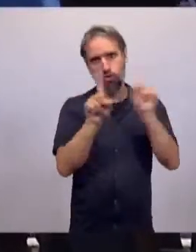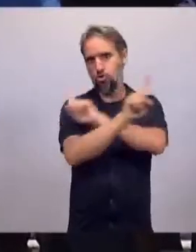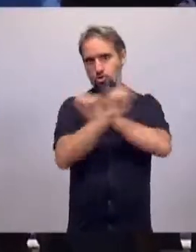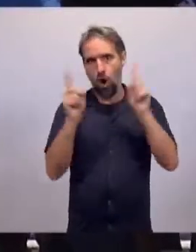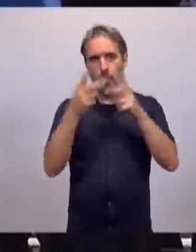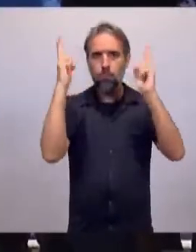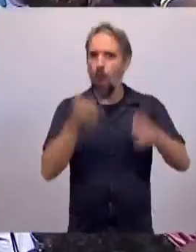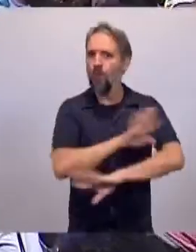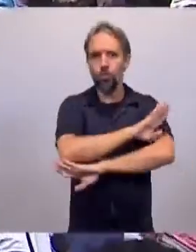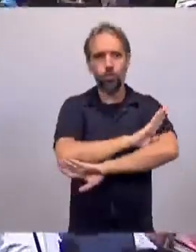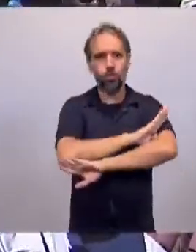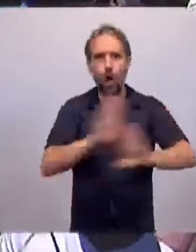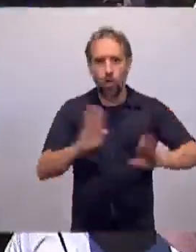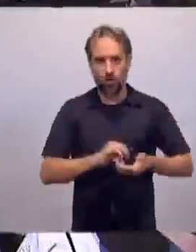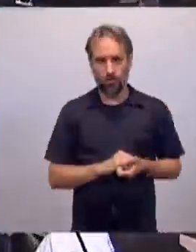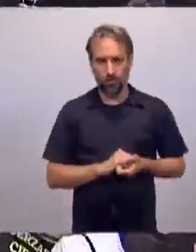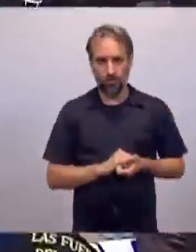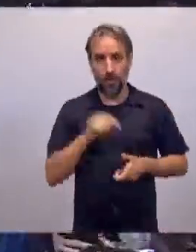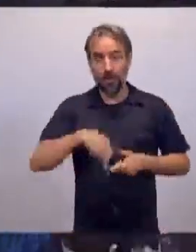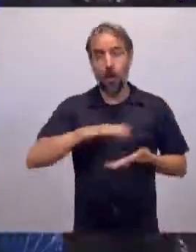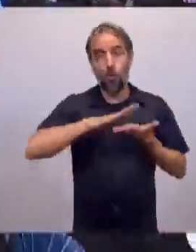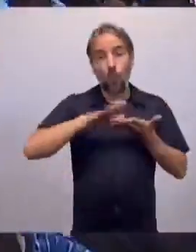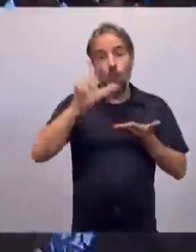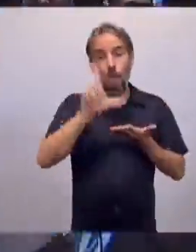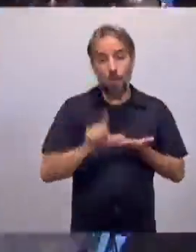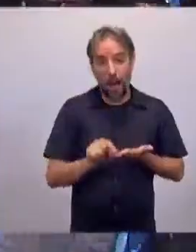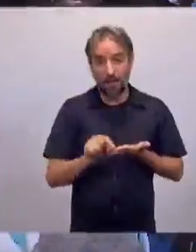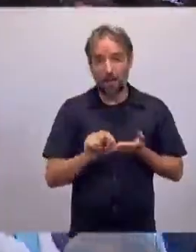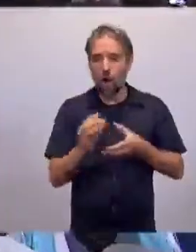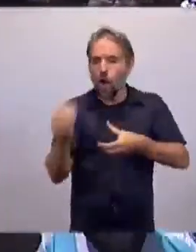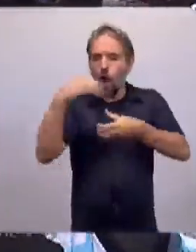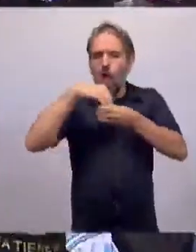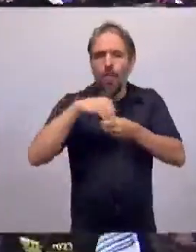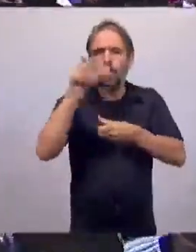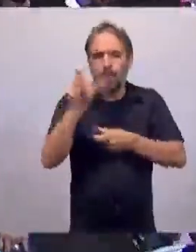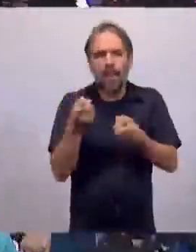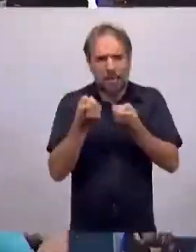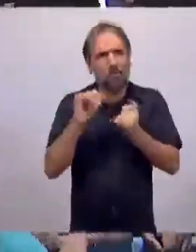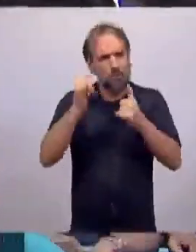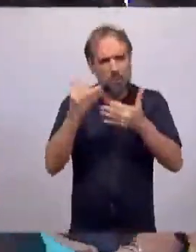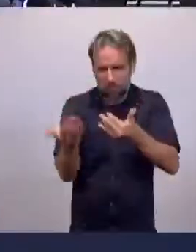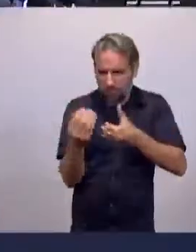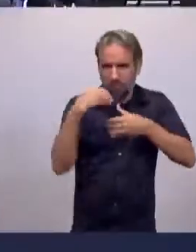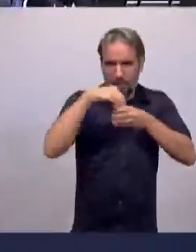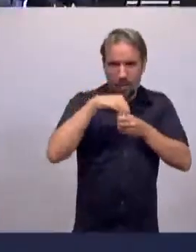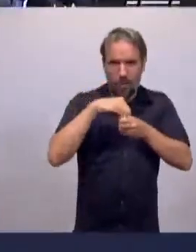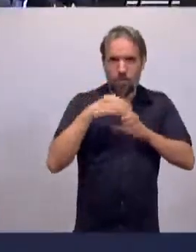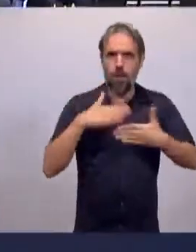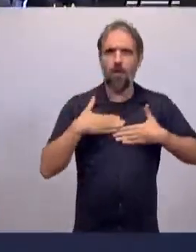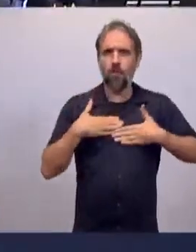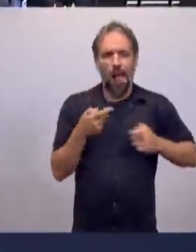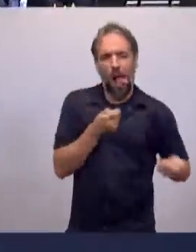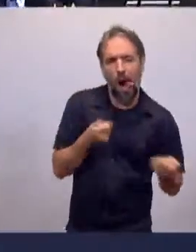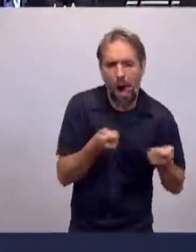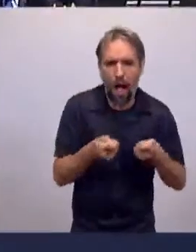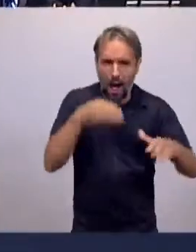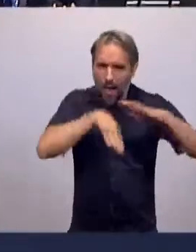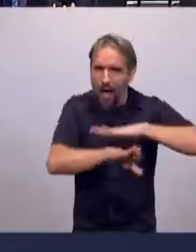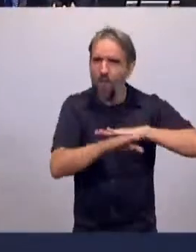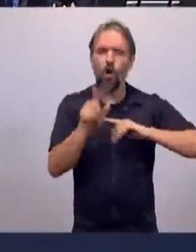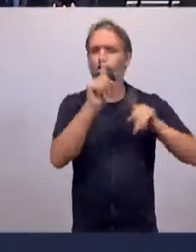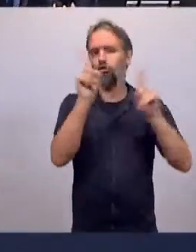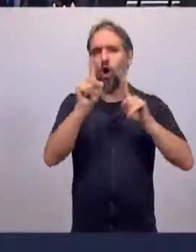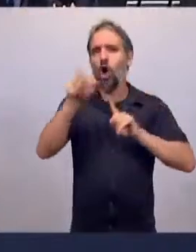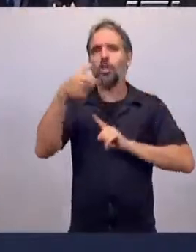nada. Un país que contiene a quienes lo necesitan, pero no se deja extorsionar por aquellos